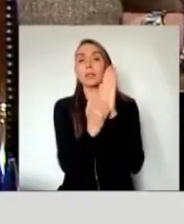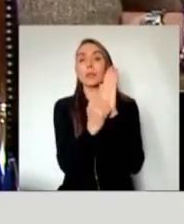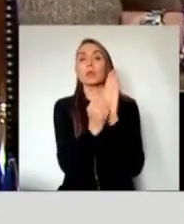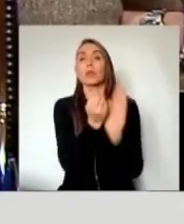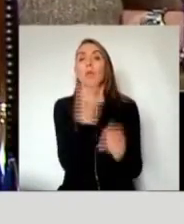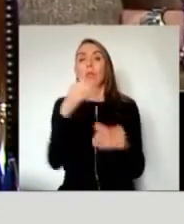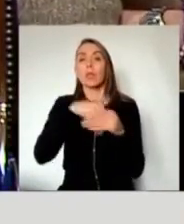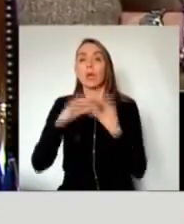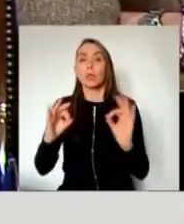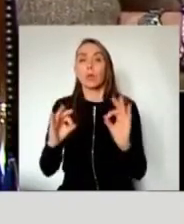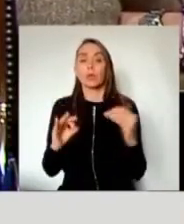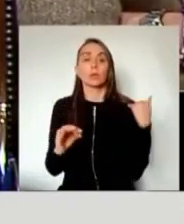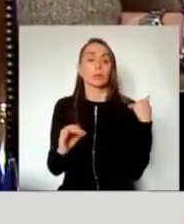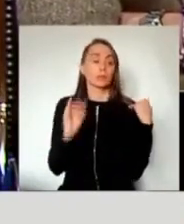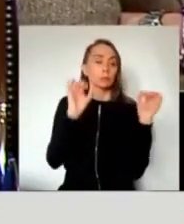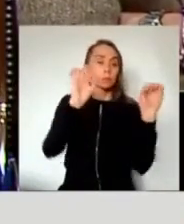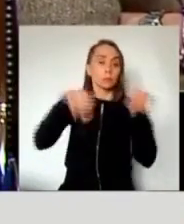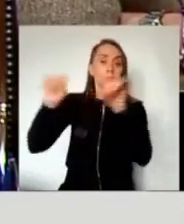Acordado.